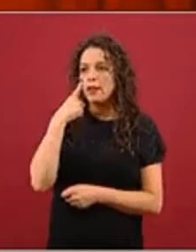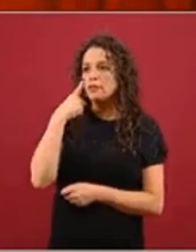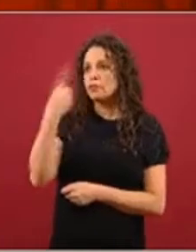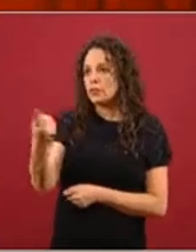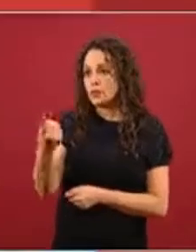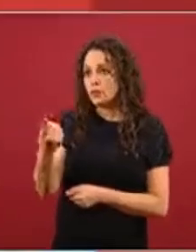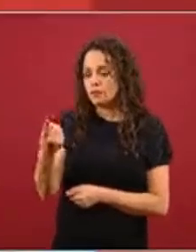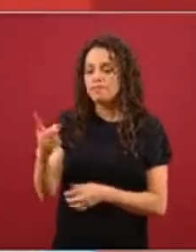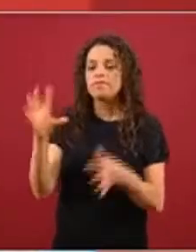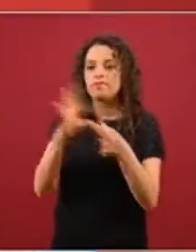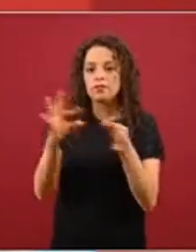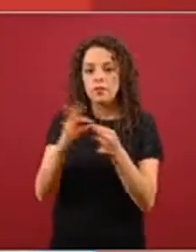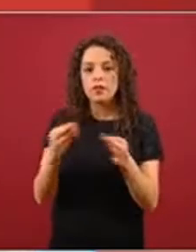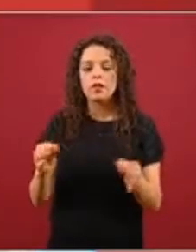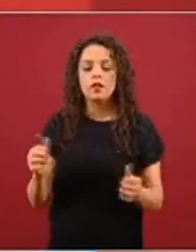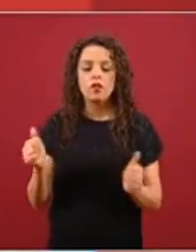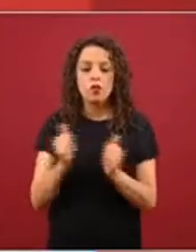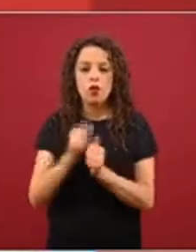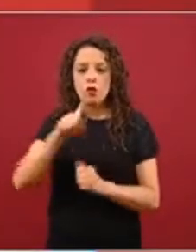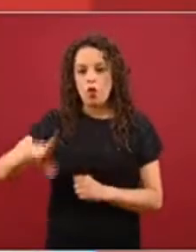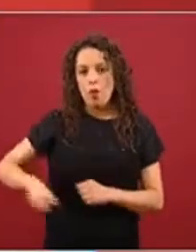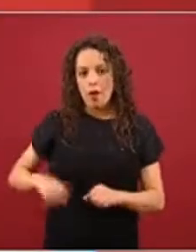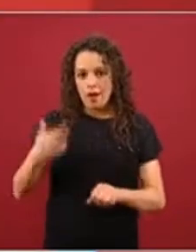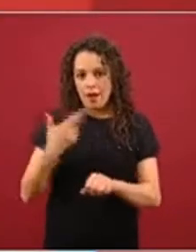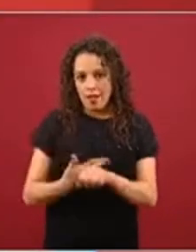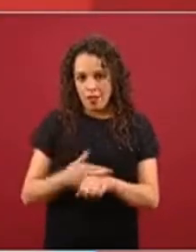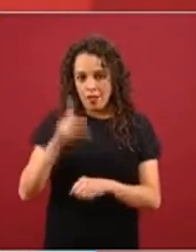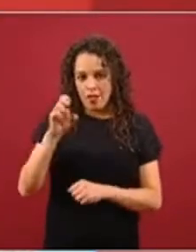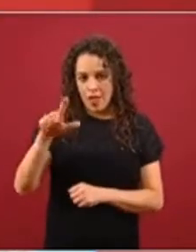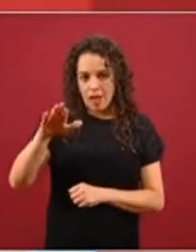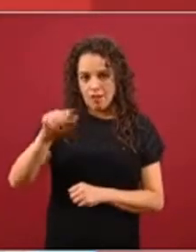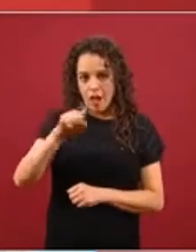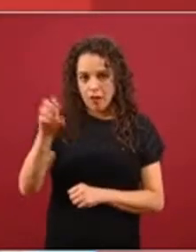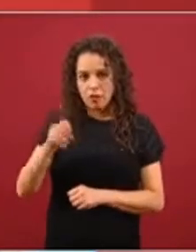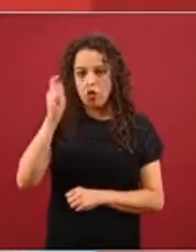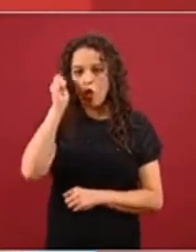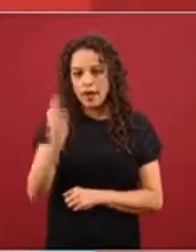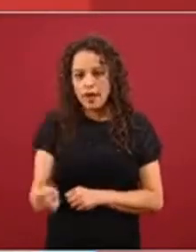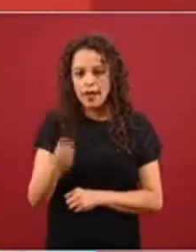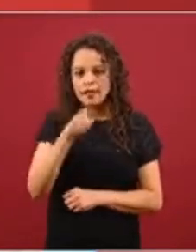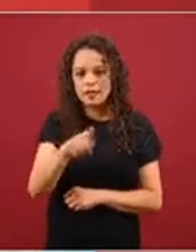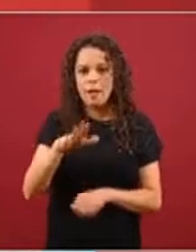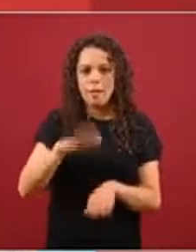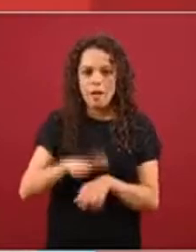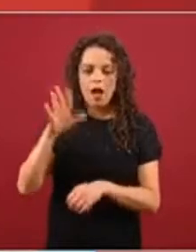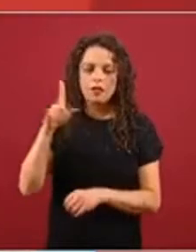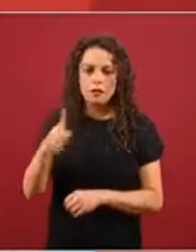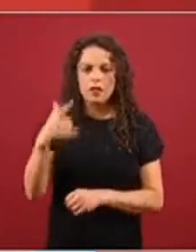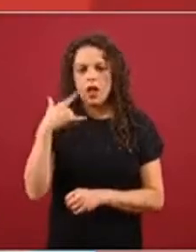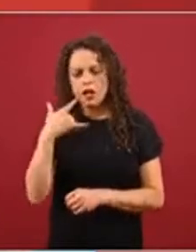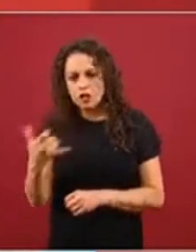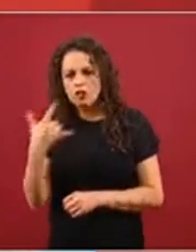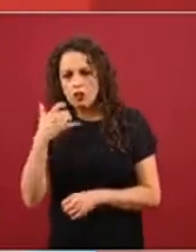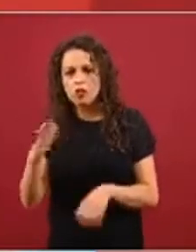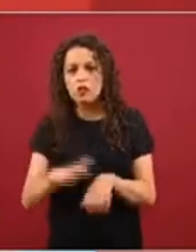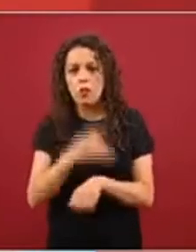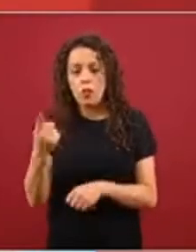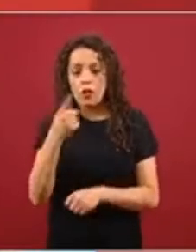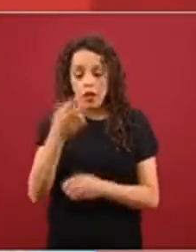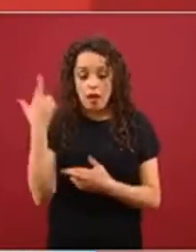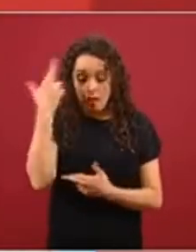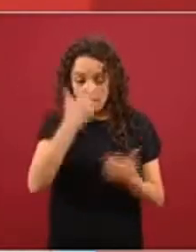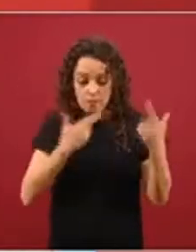los puntos de valoración de riesgo, aunque tienen un significado cuantitativo, el semáforo proviene del